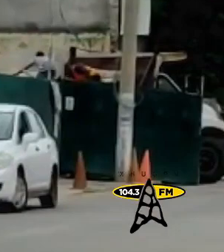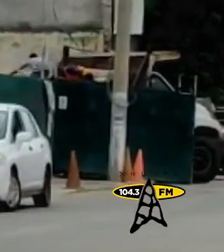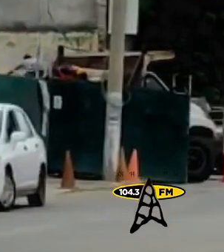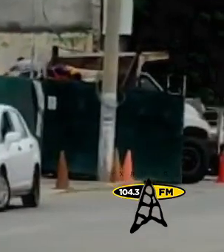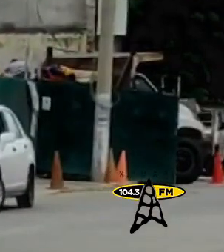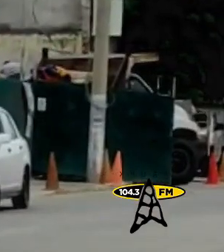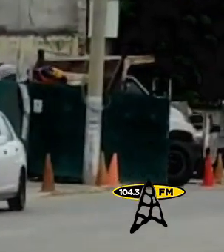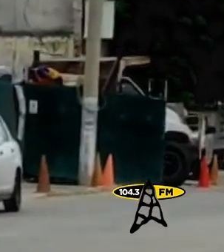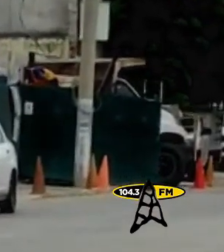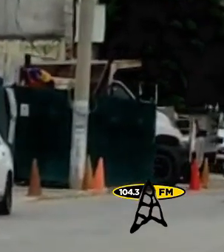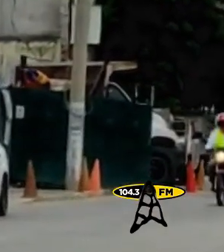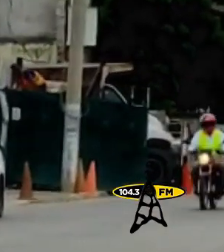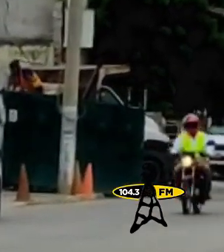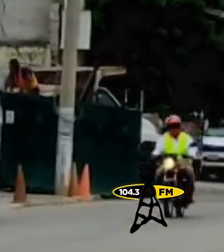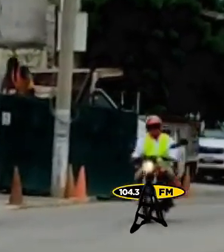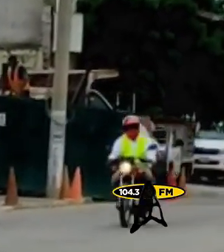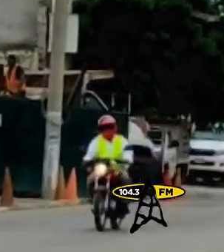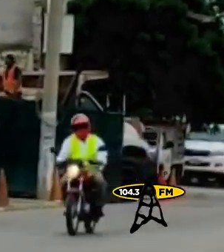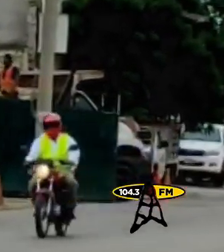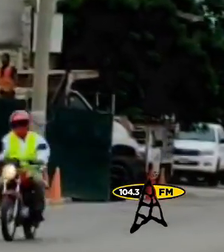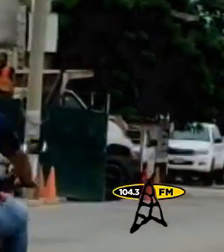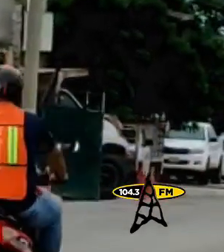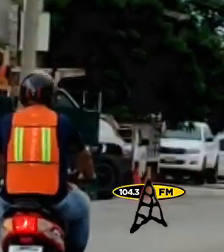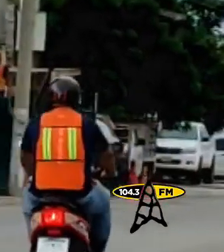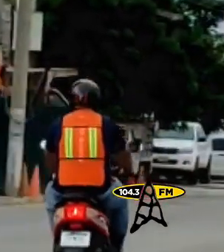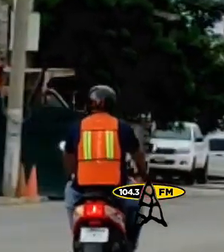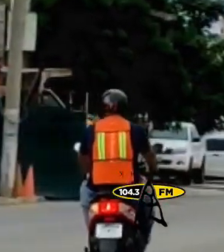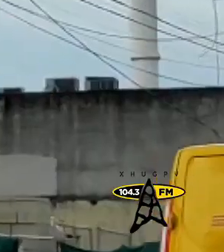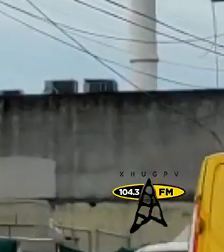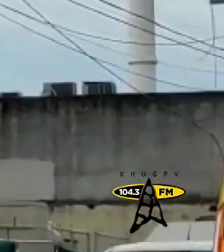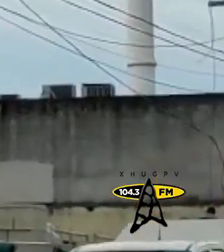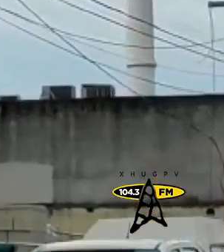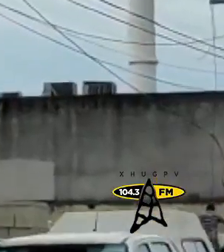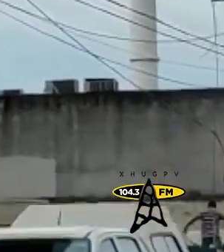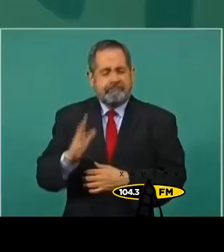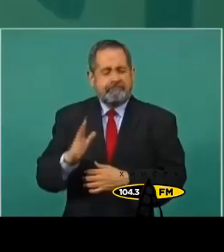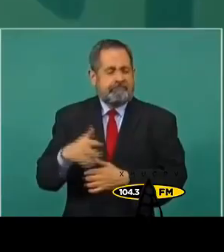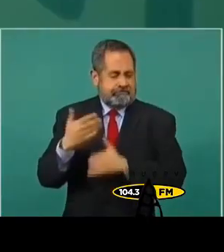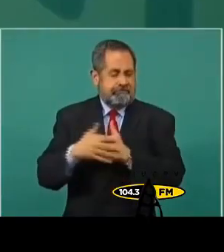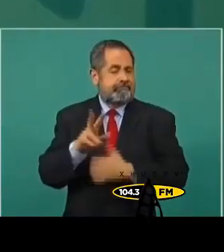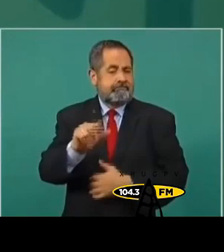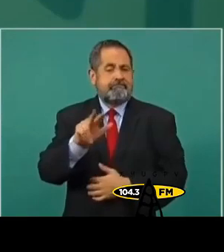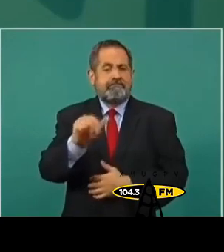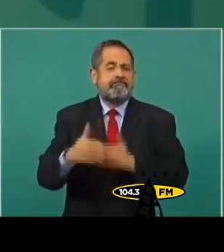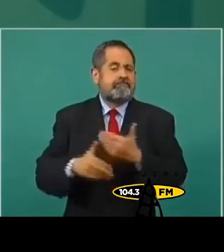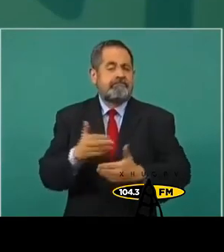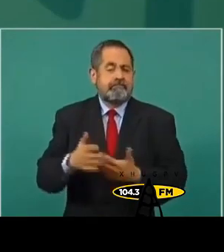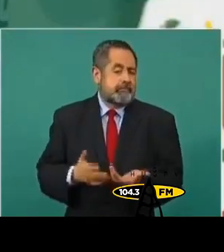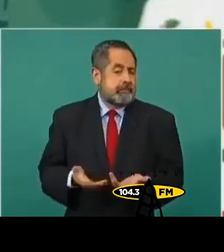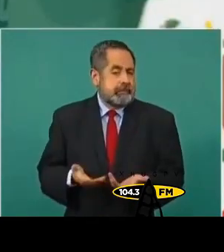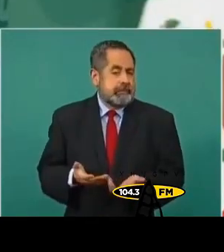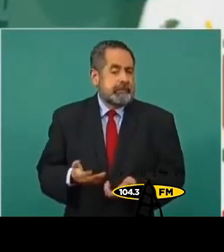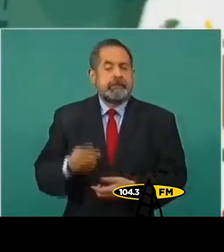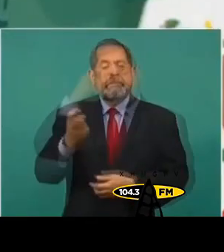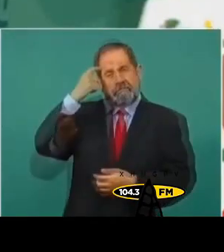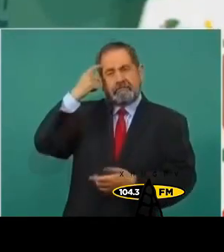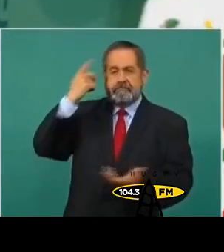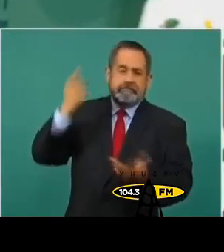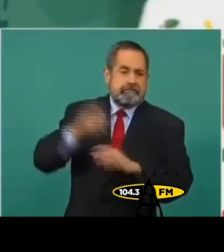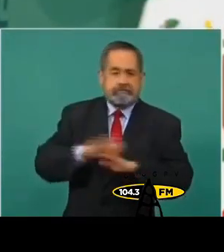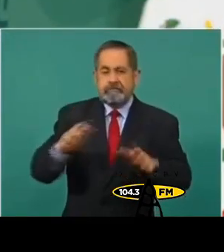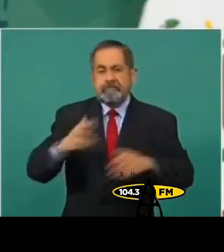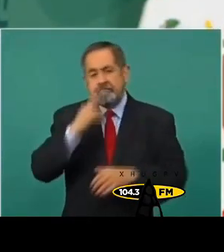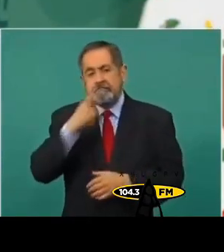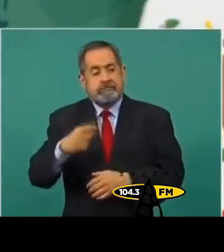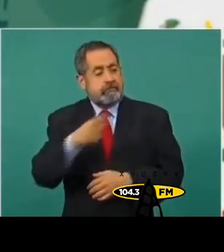del intento de algunos empresarios por convencer a las autoridades municipales. Entonces es mejor que no